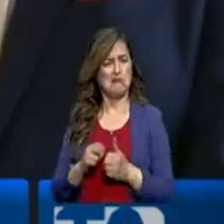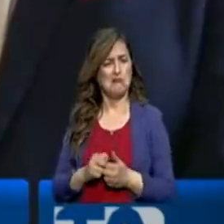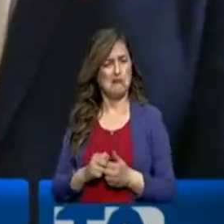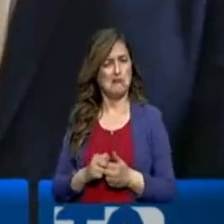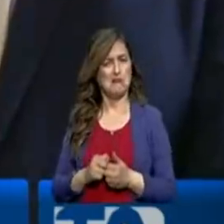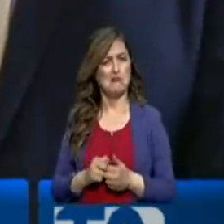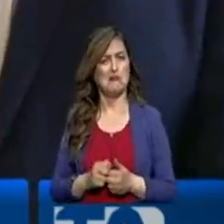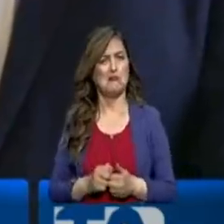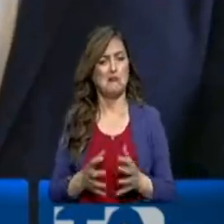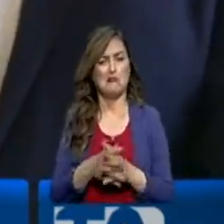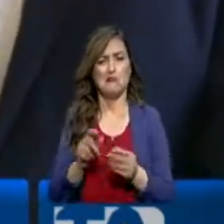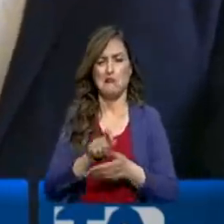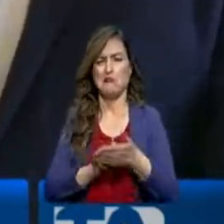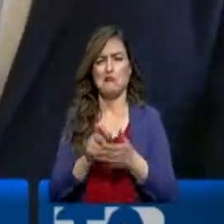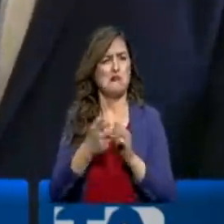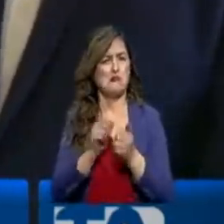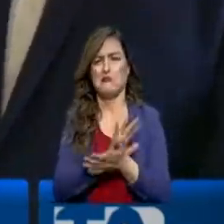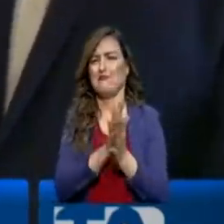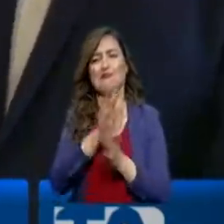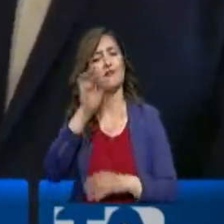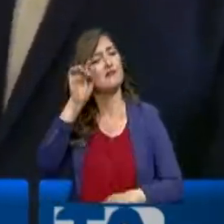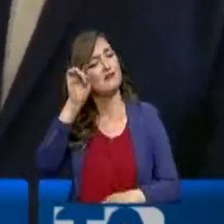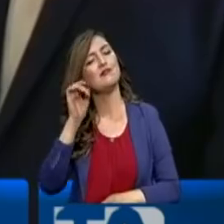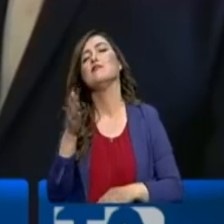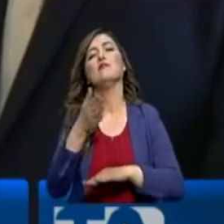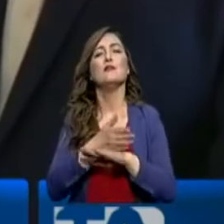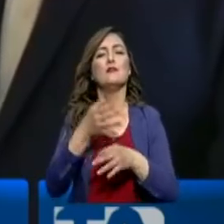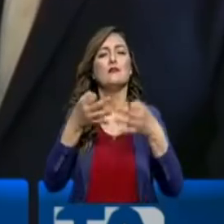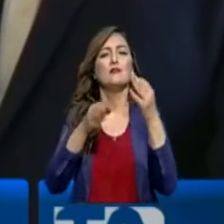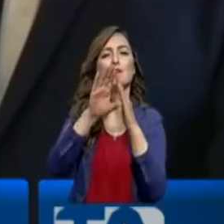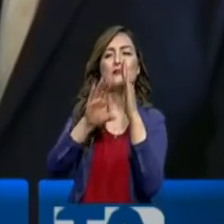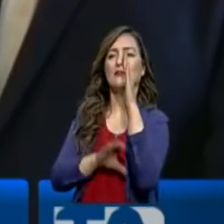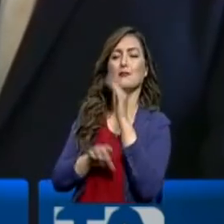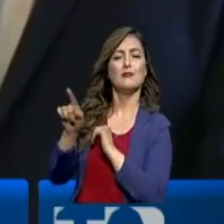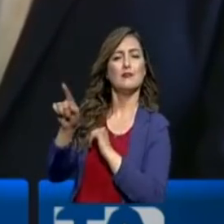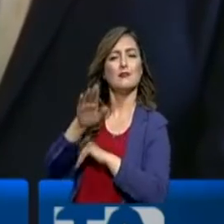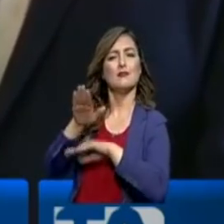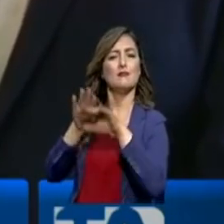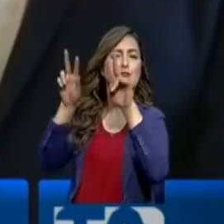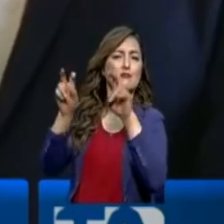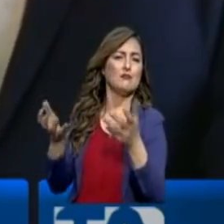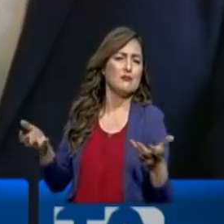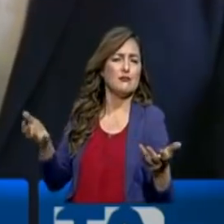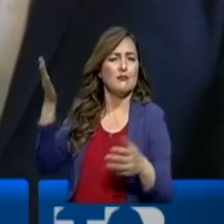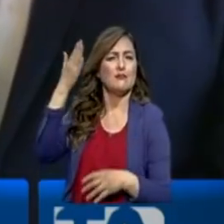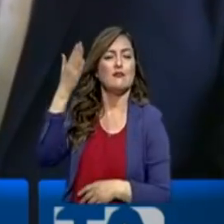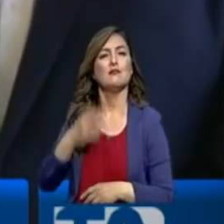Administración Legislativa no lo pueda aprobar. Además, recordemos que ya se ha expresado la Corte Constitucional en este sentido en materia. Por lo tanto,